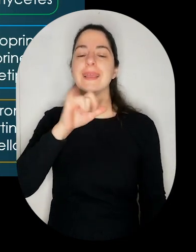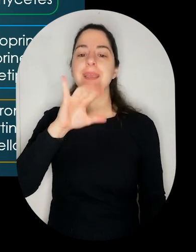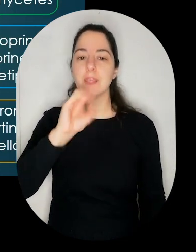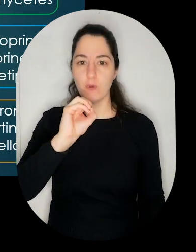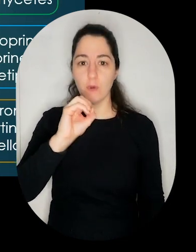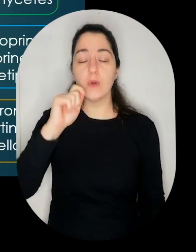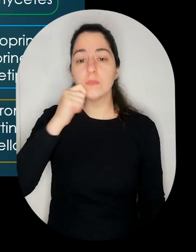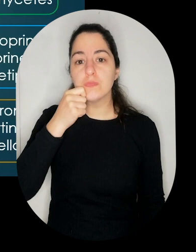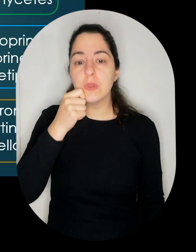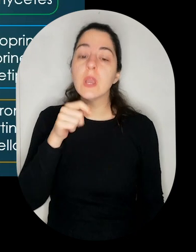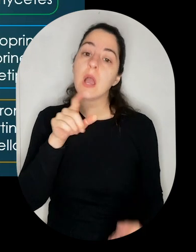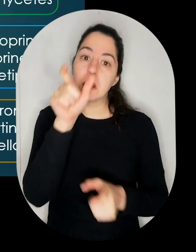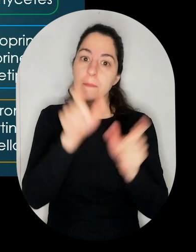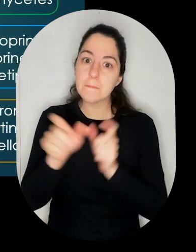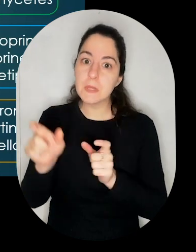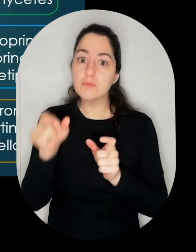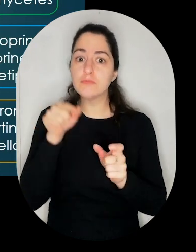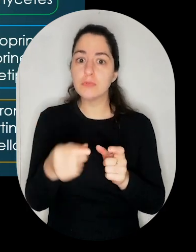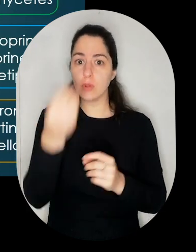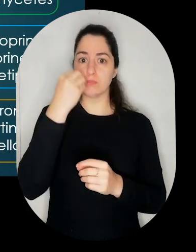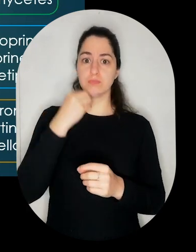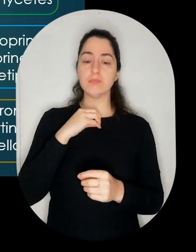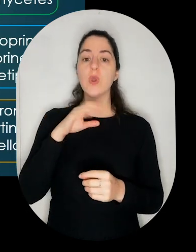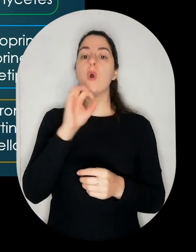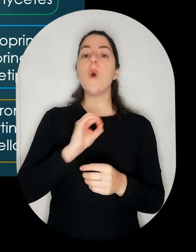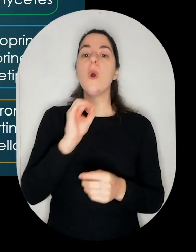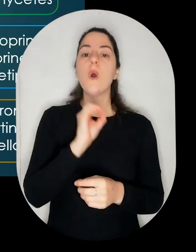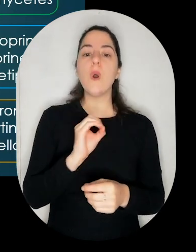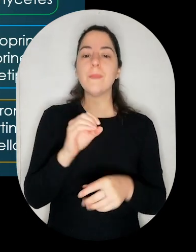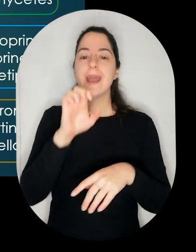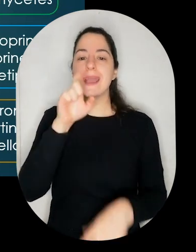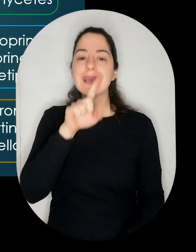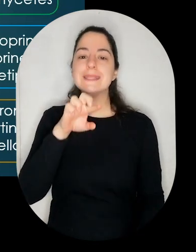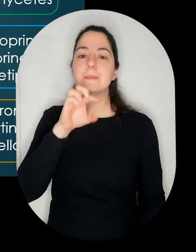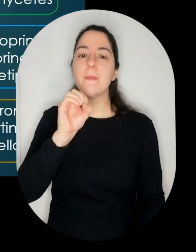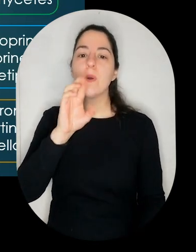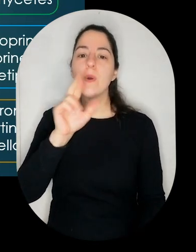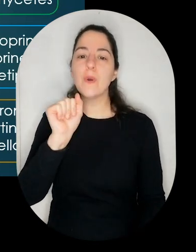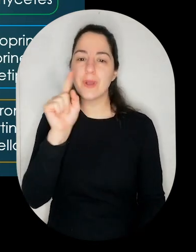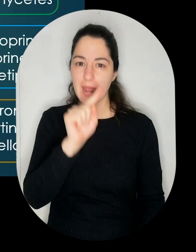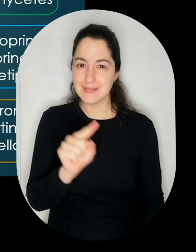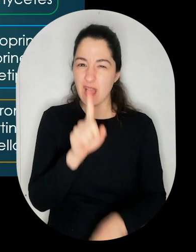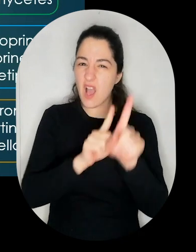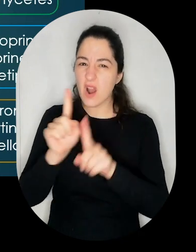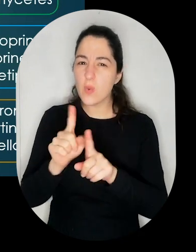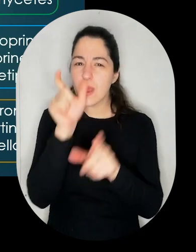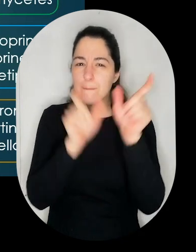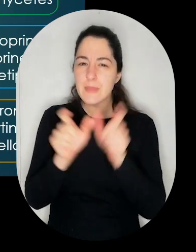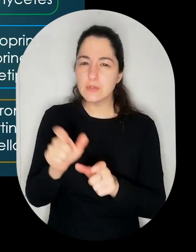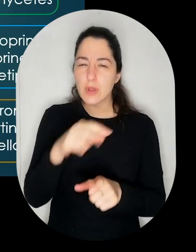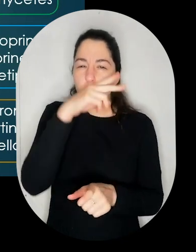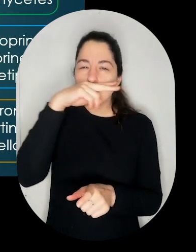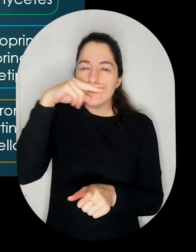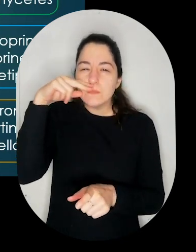una reacción. Suele ocurrir asociado a esporas. Es poco frecuente, la verdad, pero existen personas alérgicas